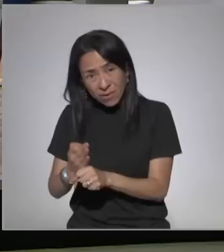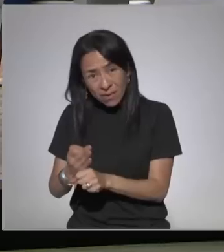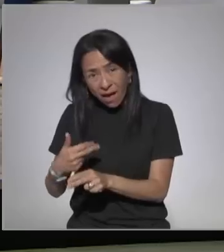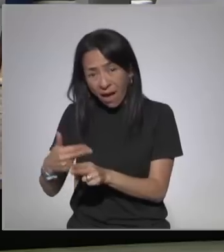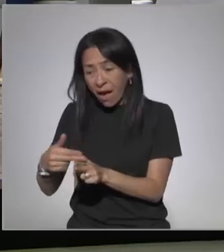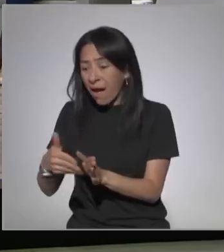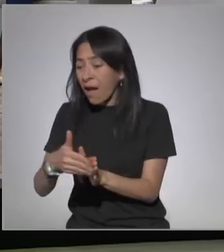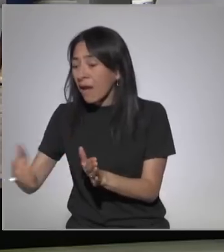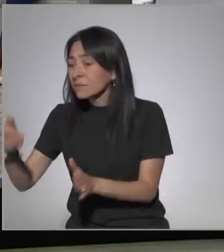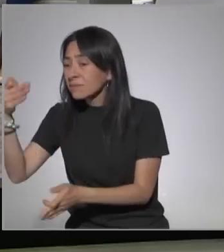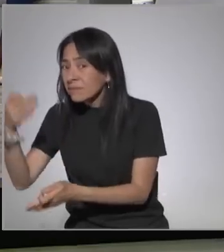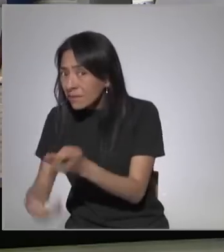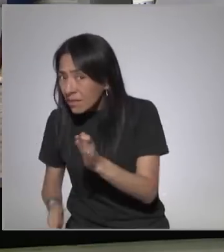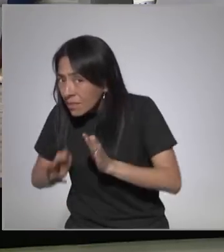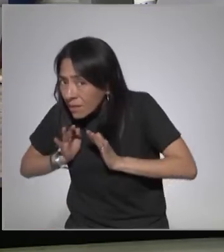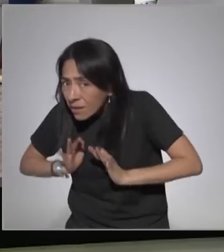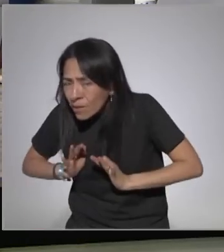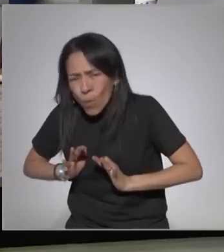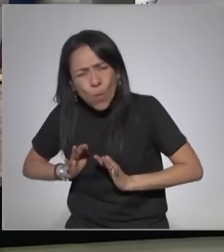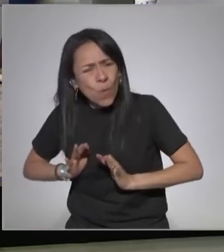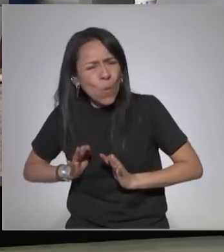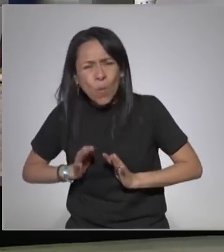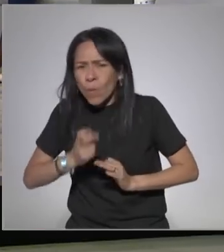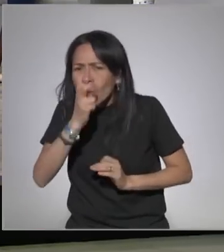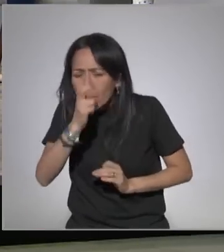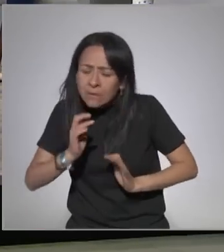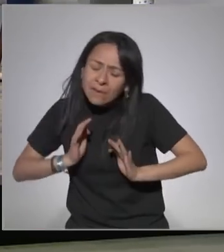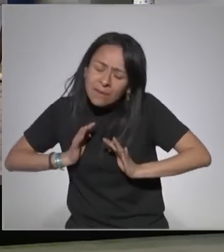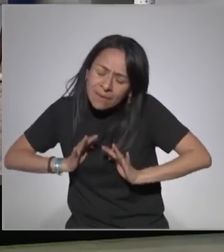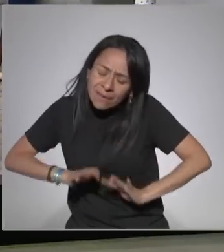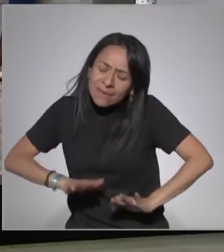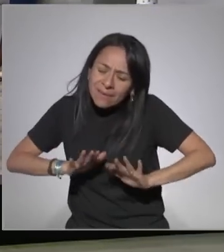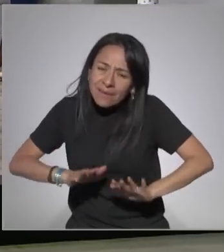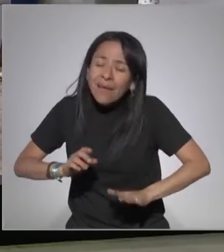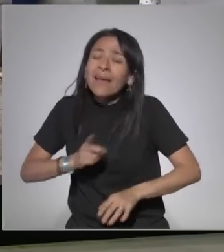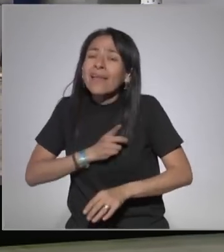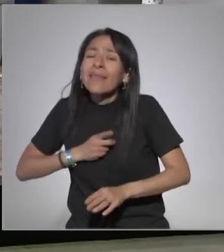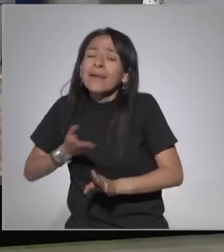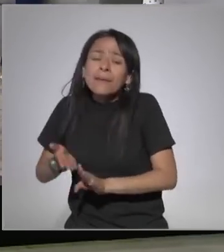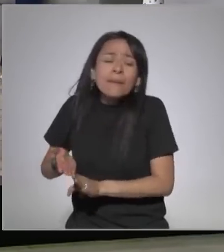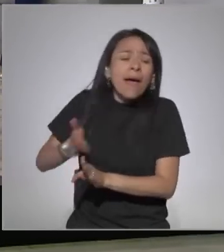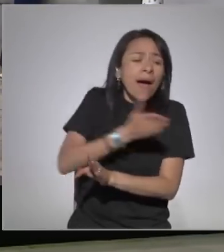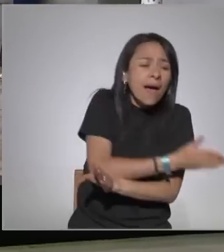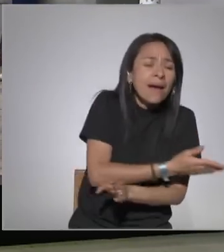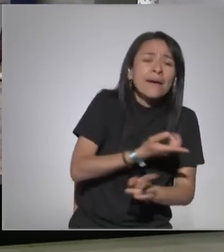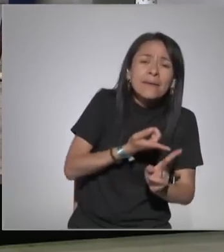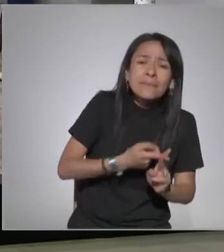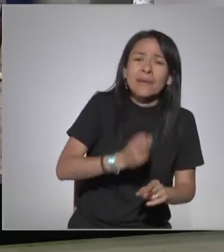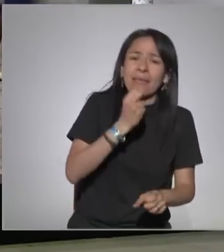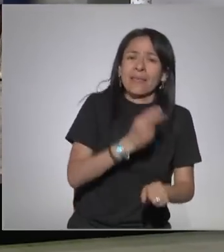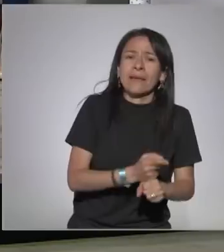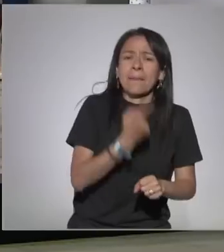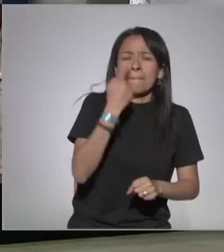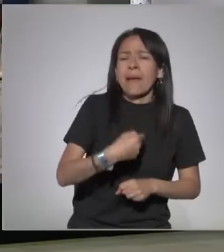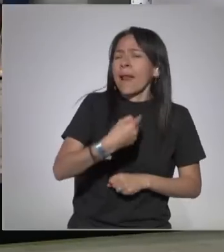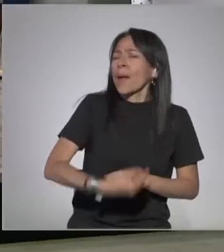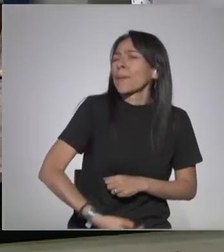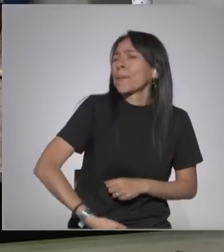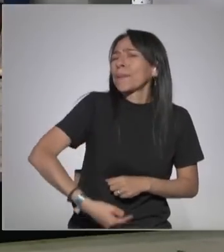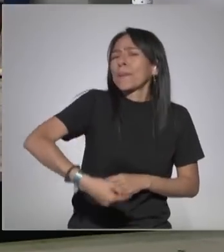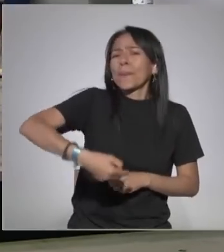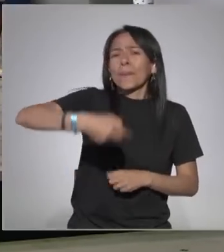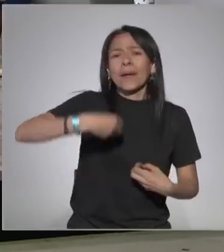vamos construyendo a lo largo de la vida. Obviamente el día de hoy estamos hablando acá